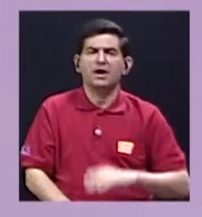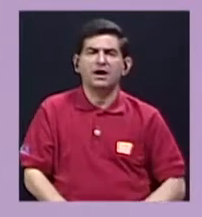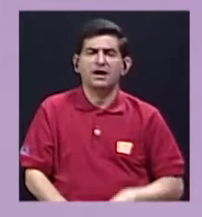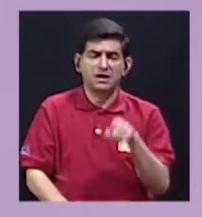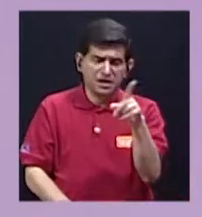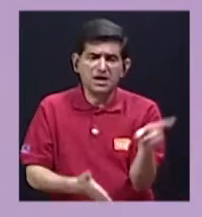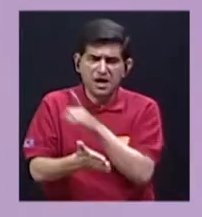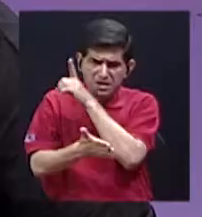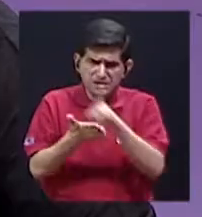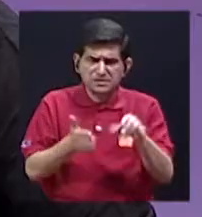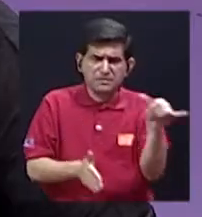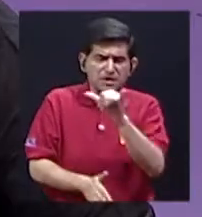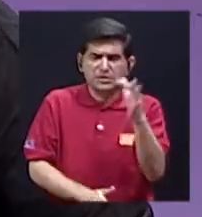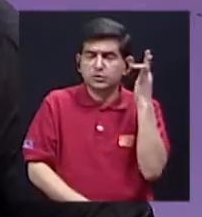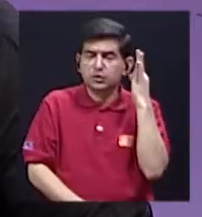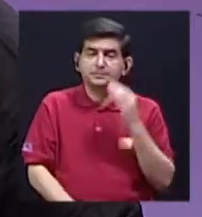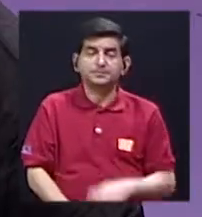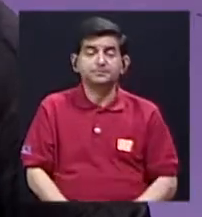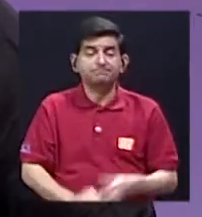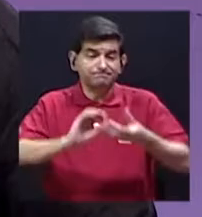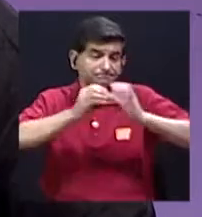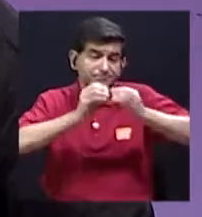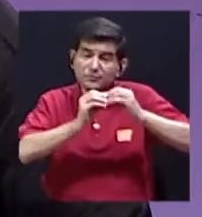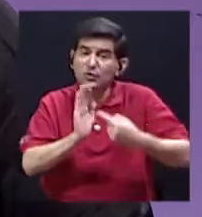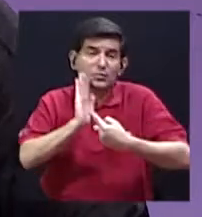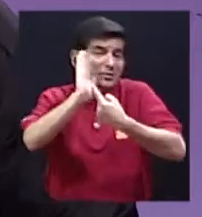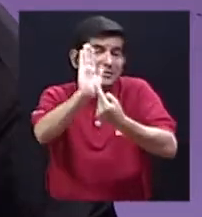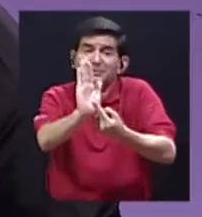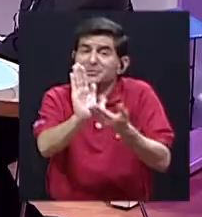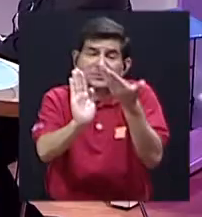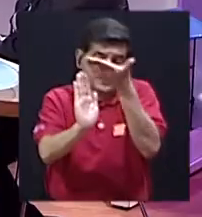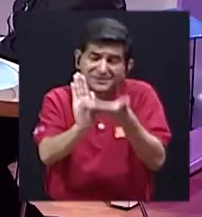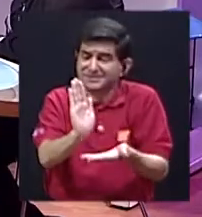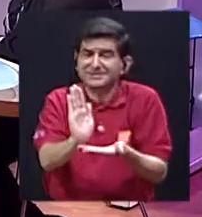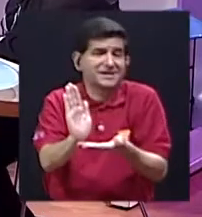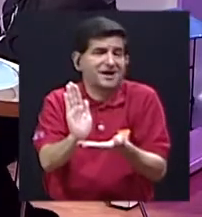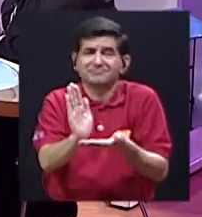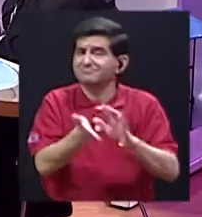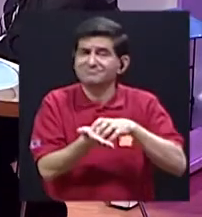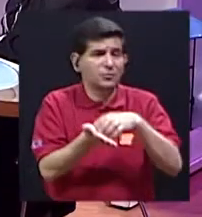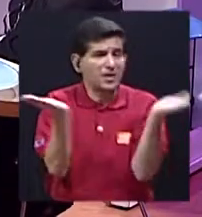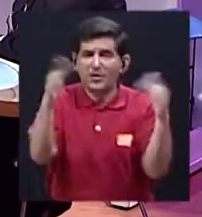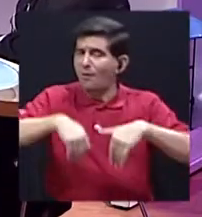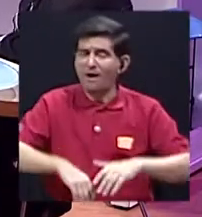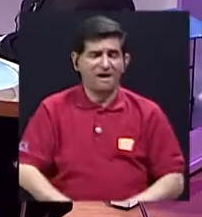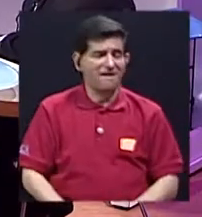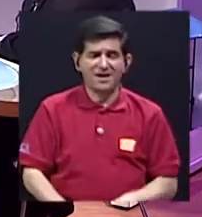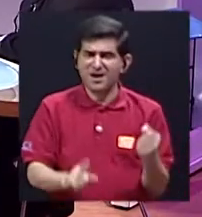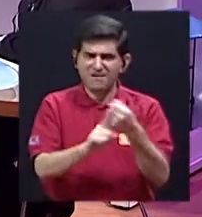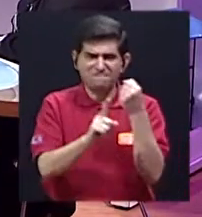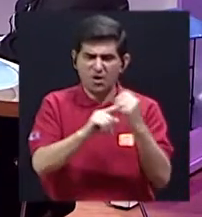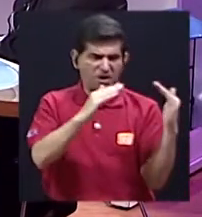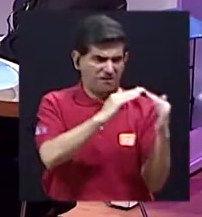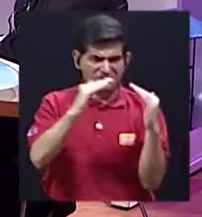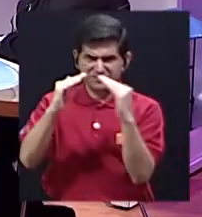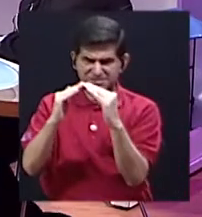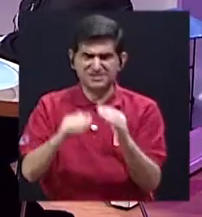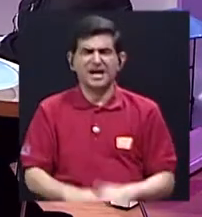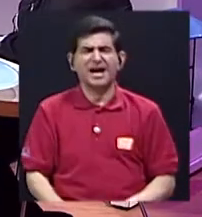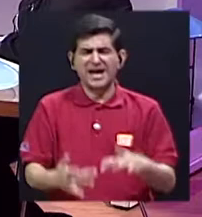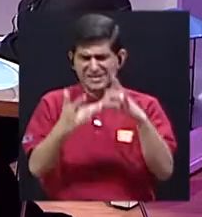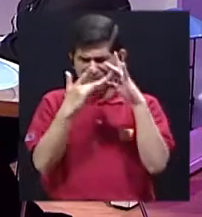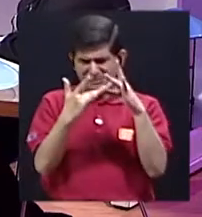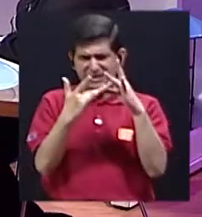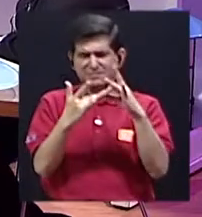discriminados que las mujeres los datos de los datos los datos no dejan duda definitivamente la violencia doméstica la sufren más